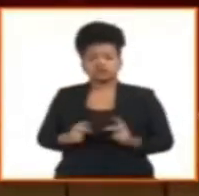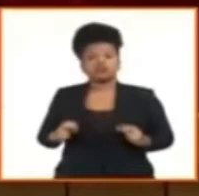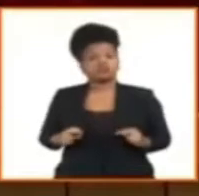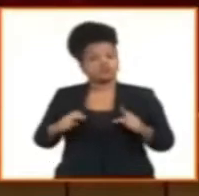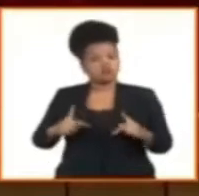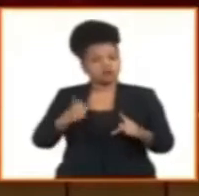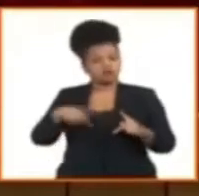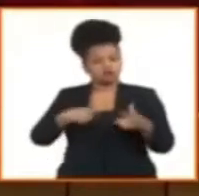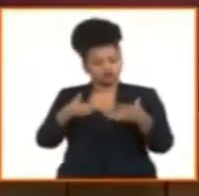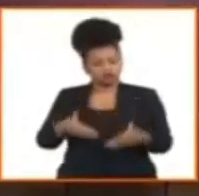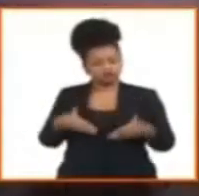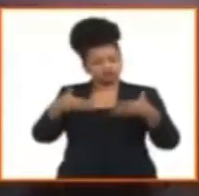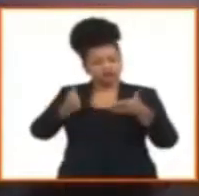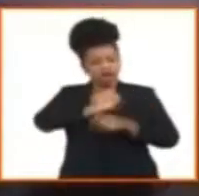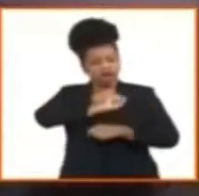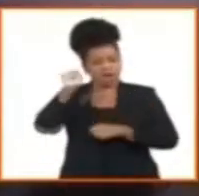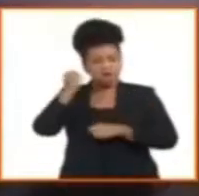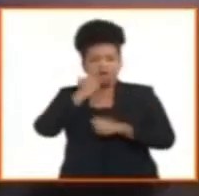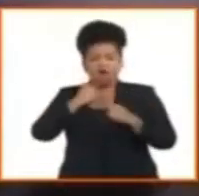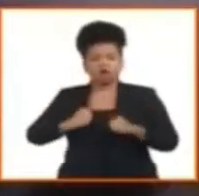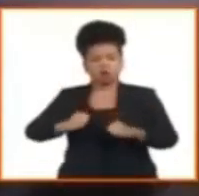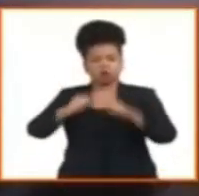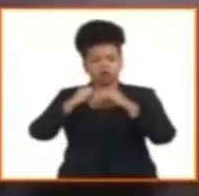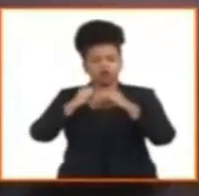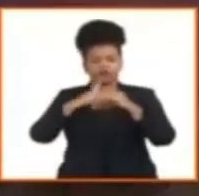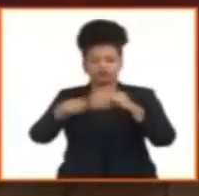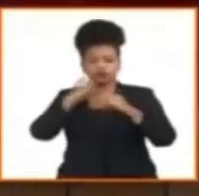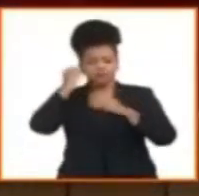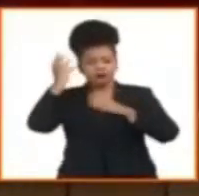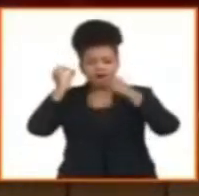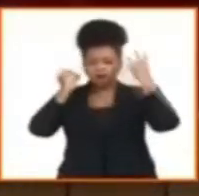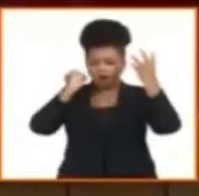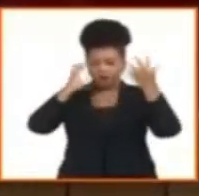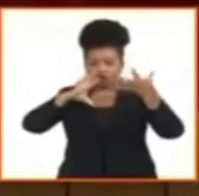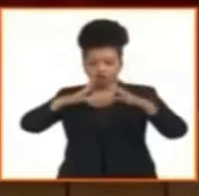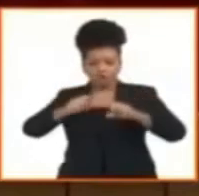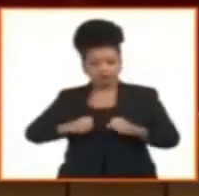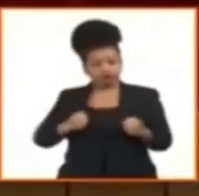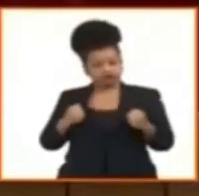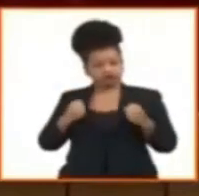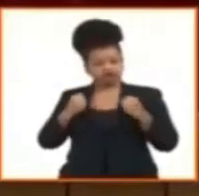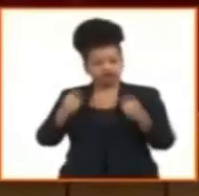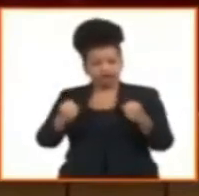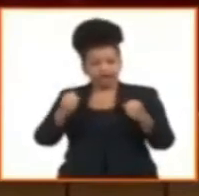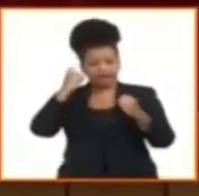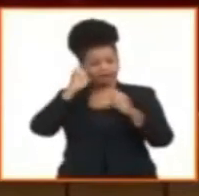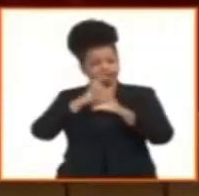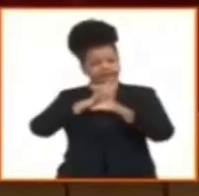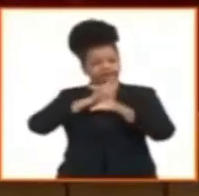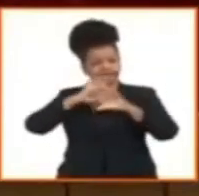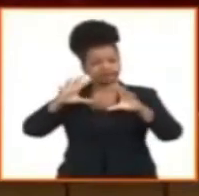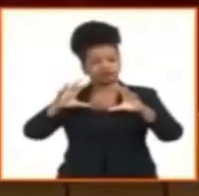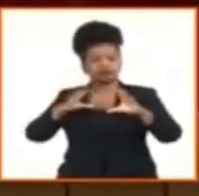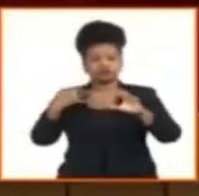saldremos adelante fortalecidos con la resistencia creativa, el talento, la inteligencia, la audacia y el